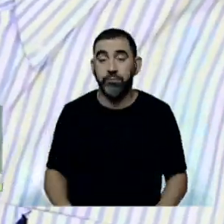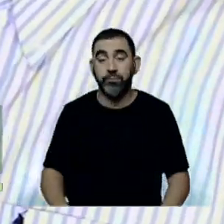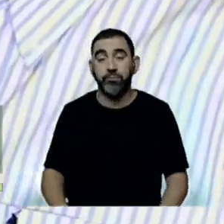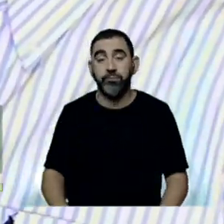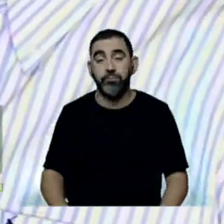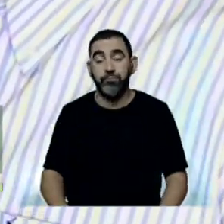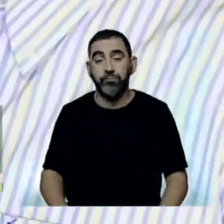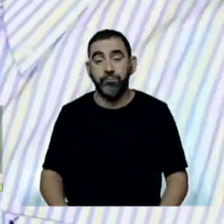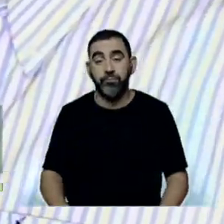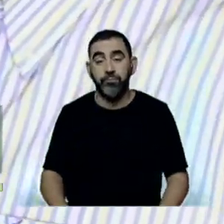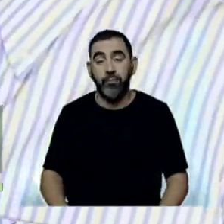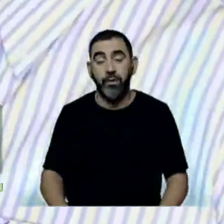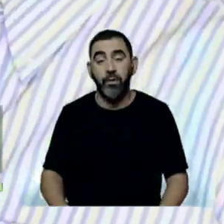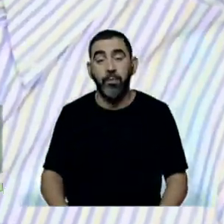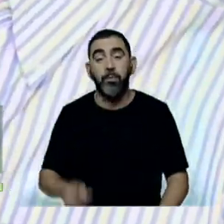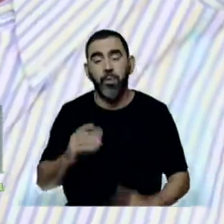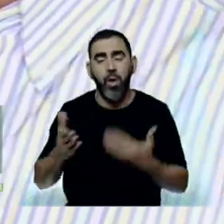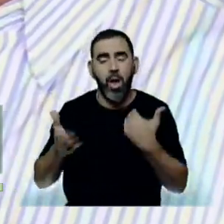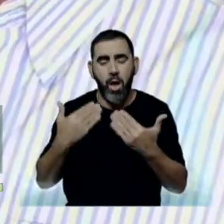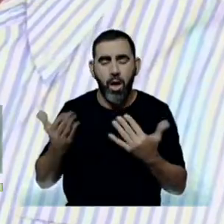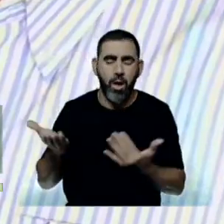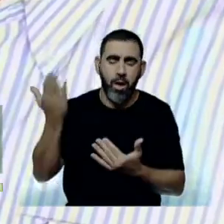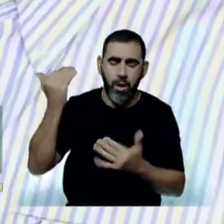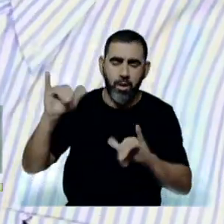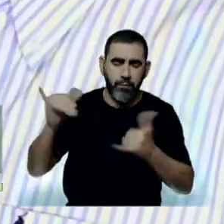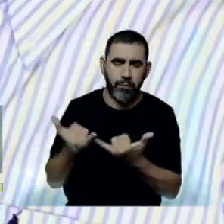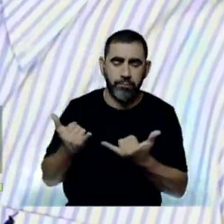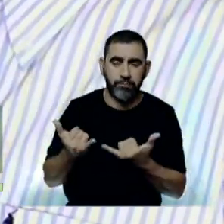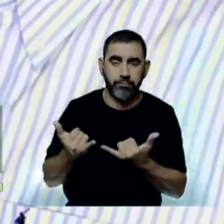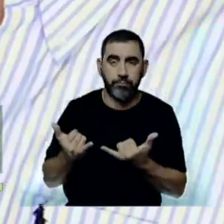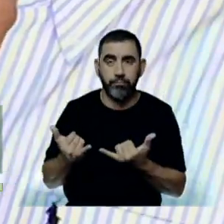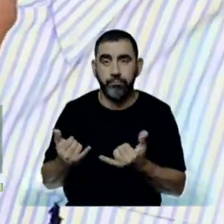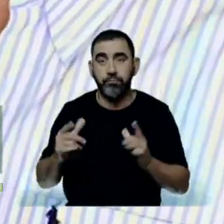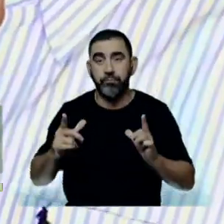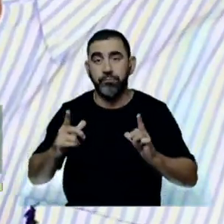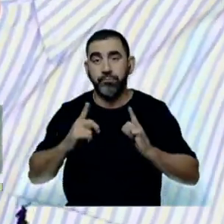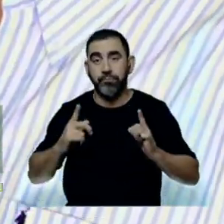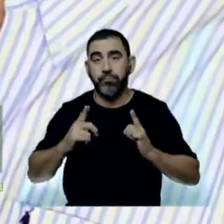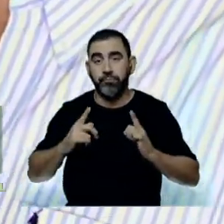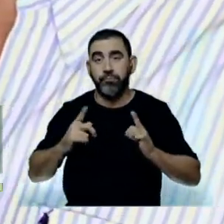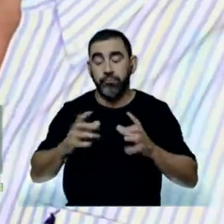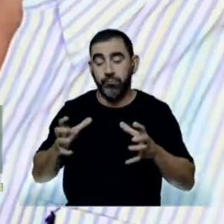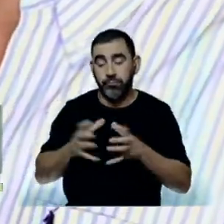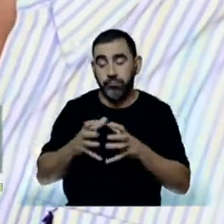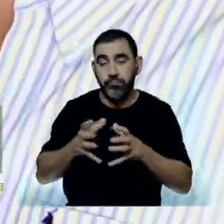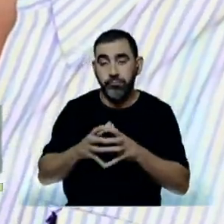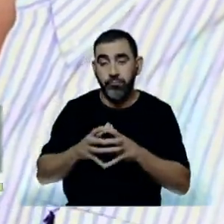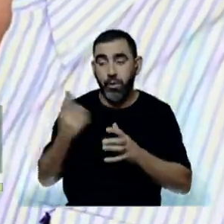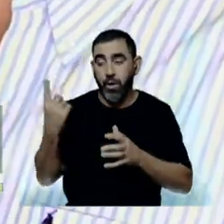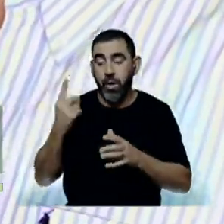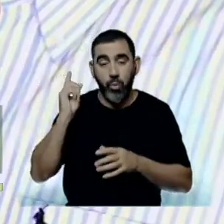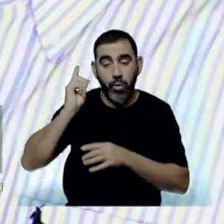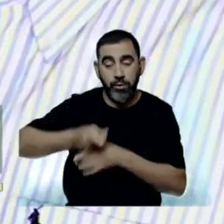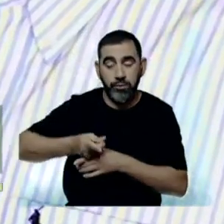pero como esto se venía conversando de hace bastante tiempo, nosotros esperamos a que todos los grupos tuvieran su